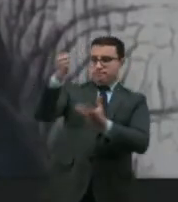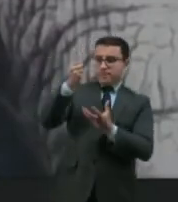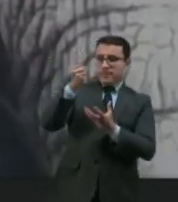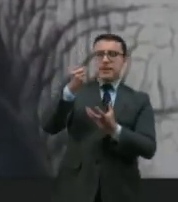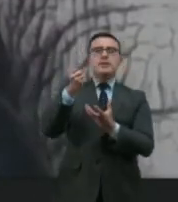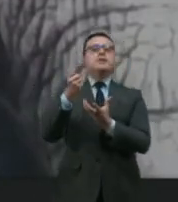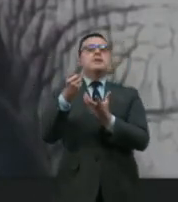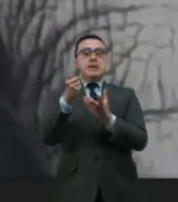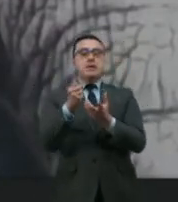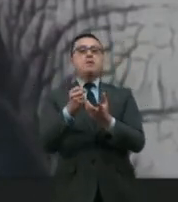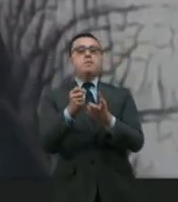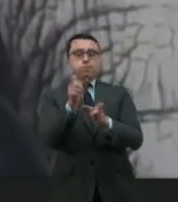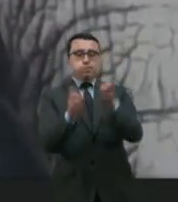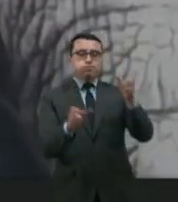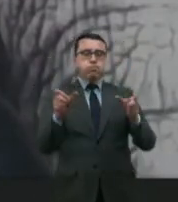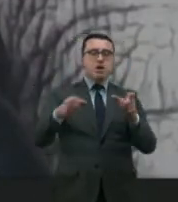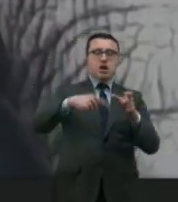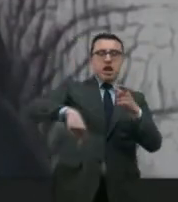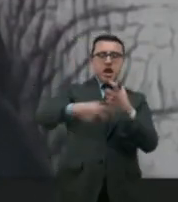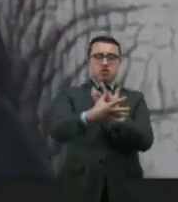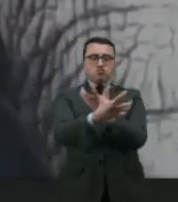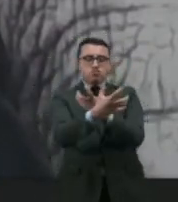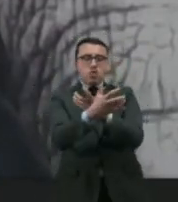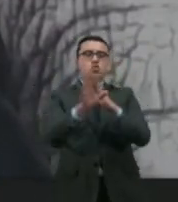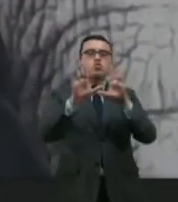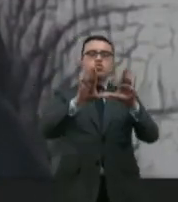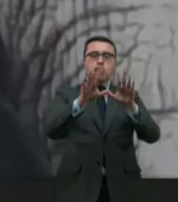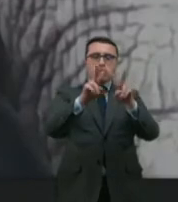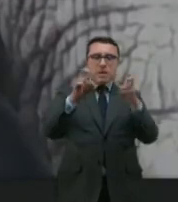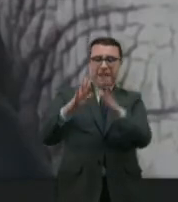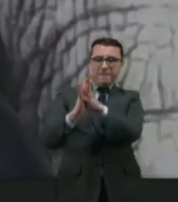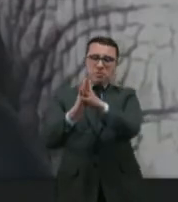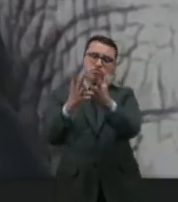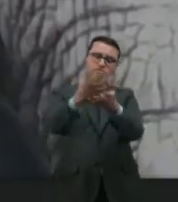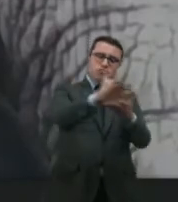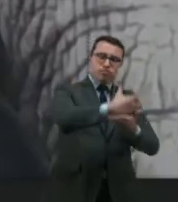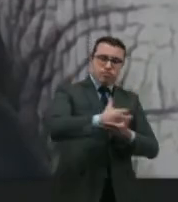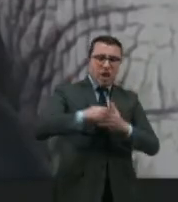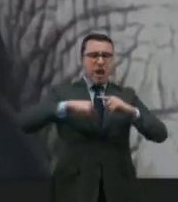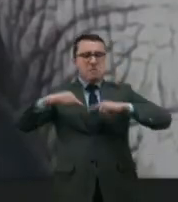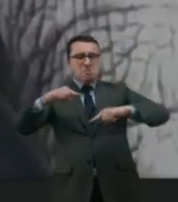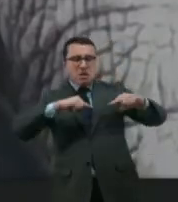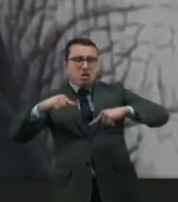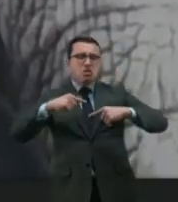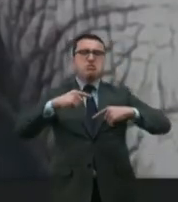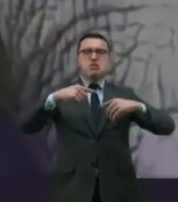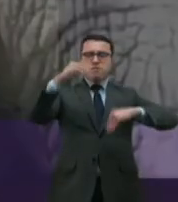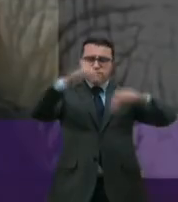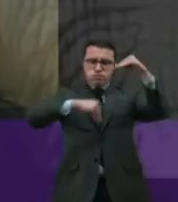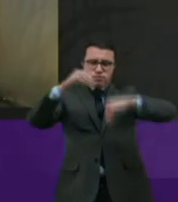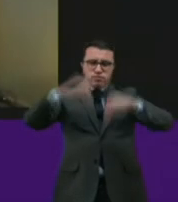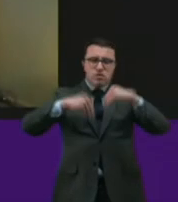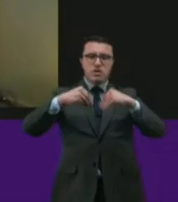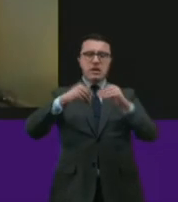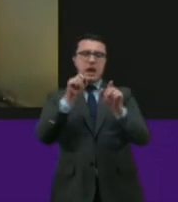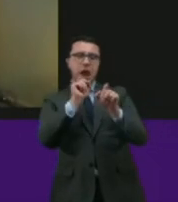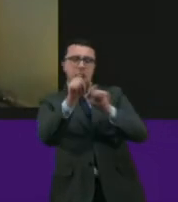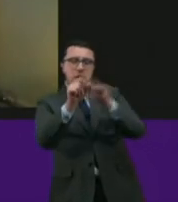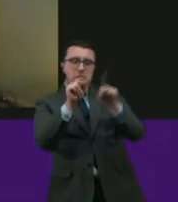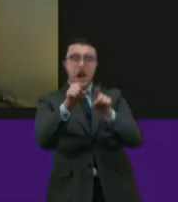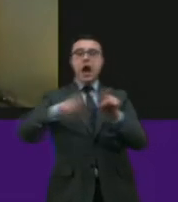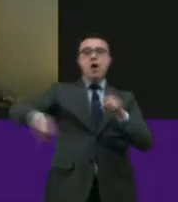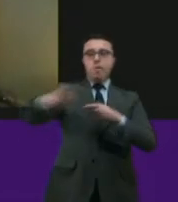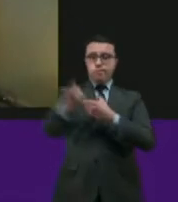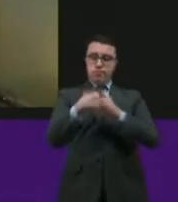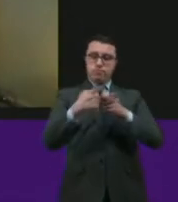tenemos personal científicos de datos, personal administrativo, desarrolladores y consultores. Gracias,